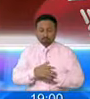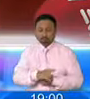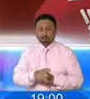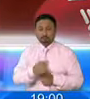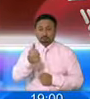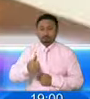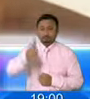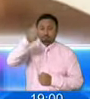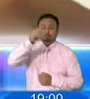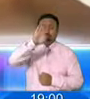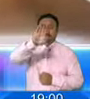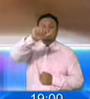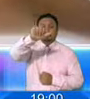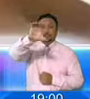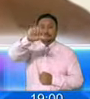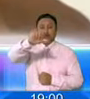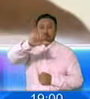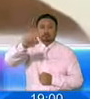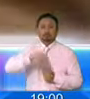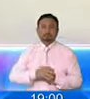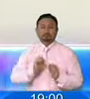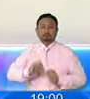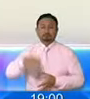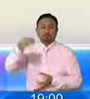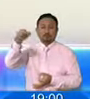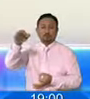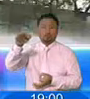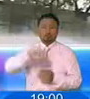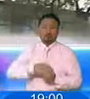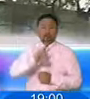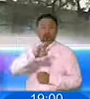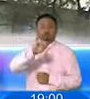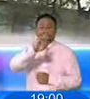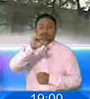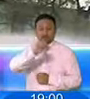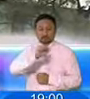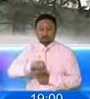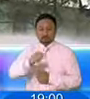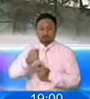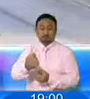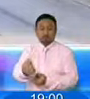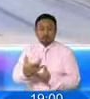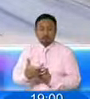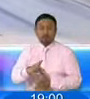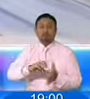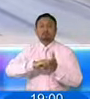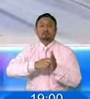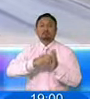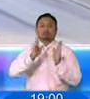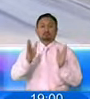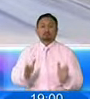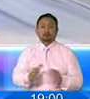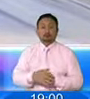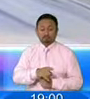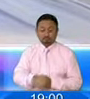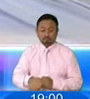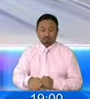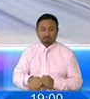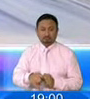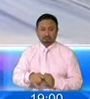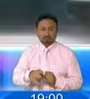su superior Carlos Vaca, basada en un documento de Villavicencio, quien presentó un informe de Contraloría, donde se